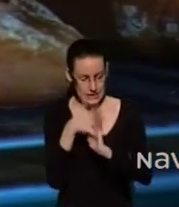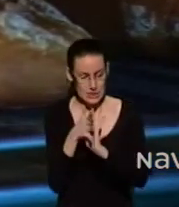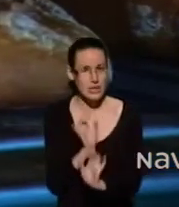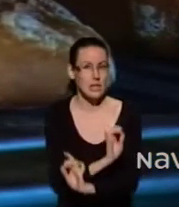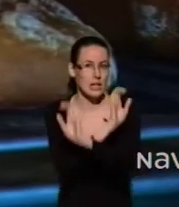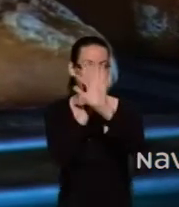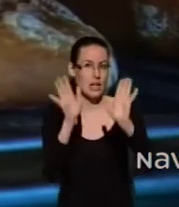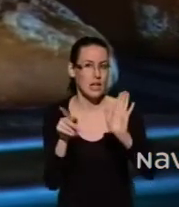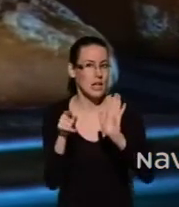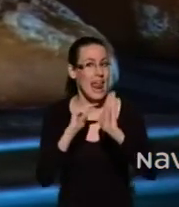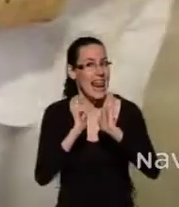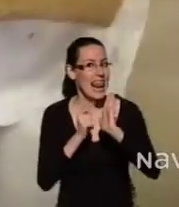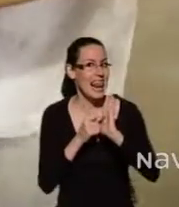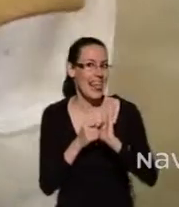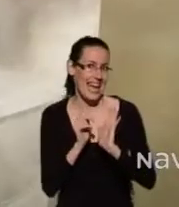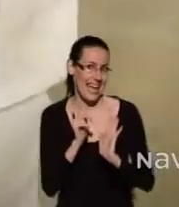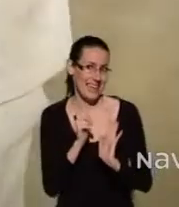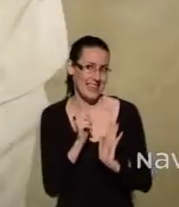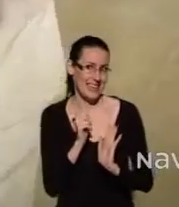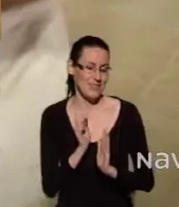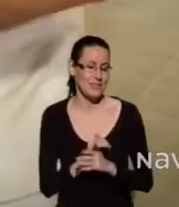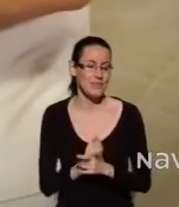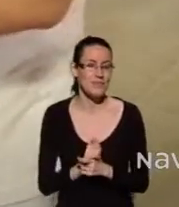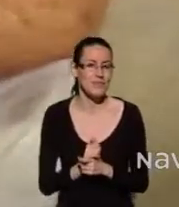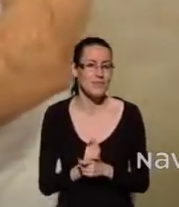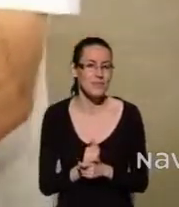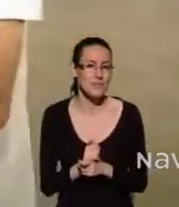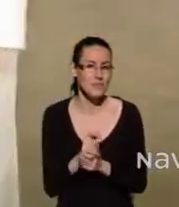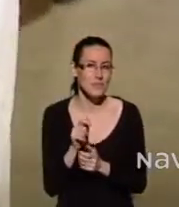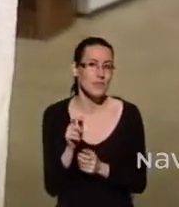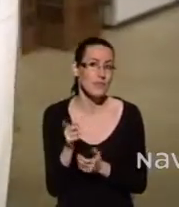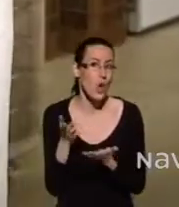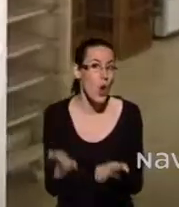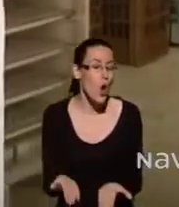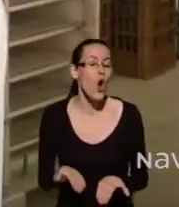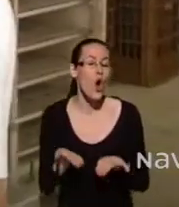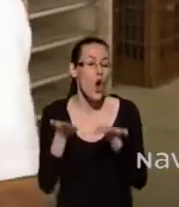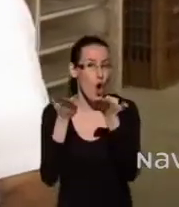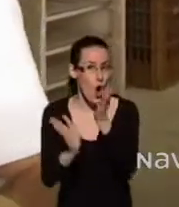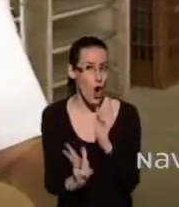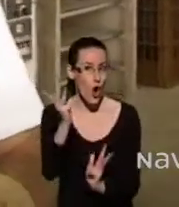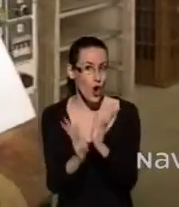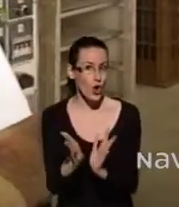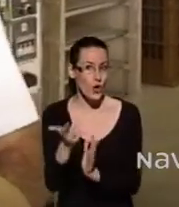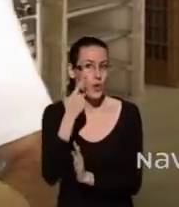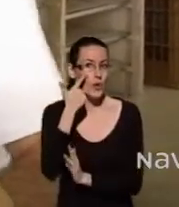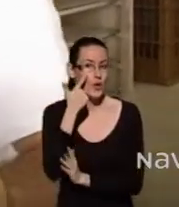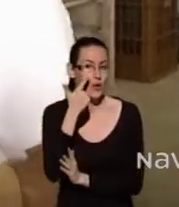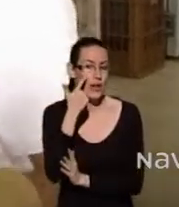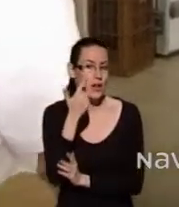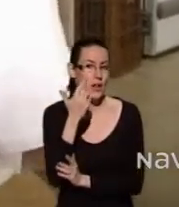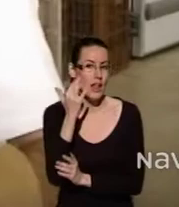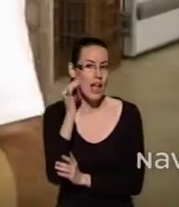que no sea legal. Bueno, este horno verdaderamente tiene las dos bases fundamentales de